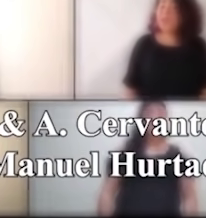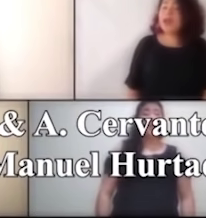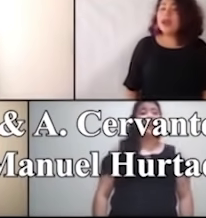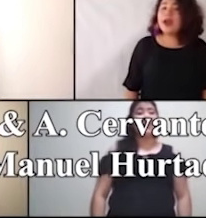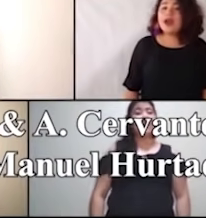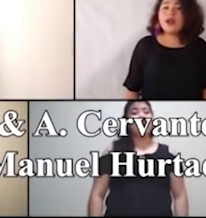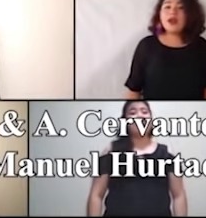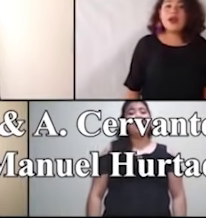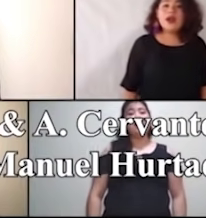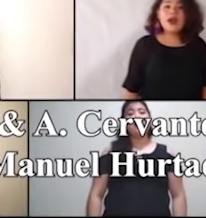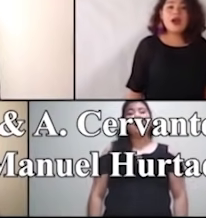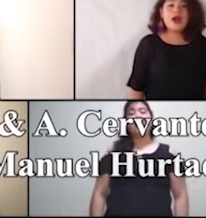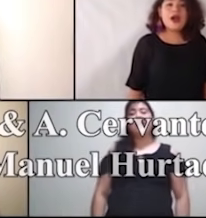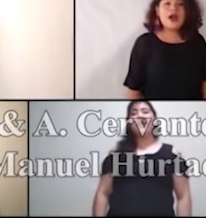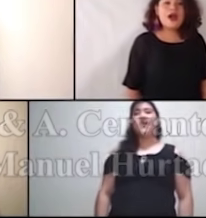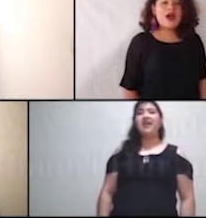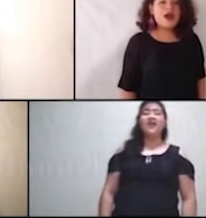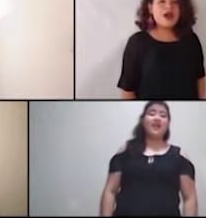mundo.